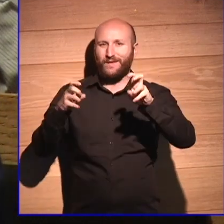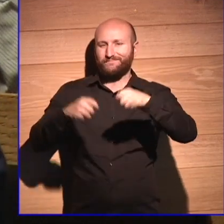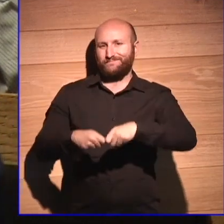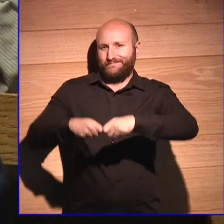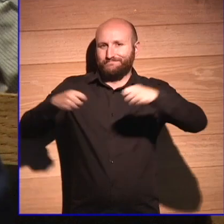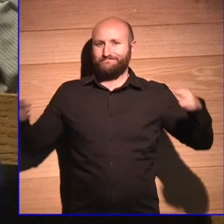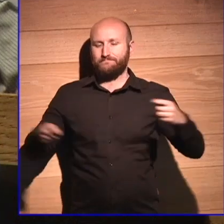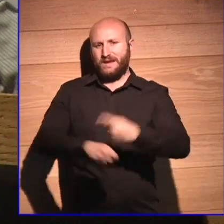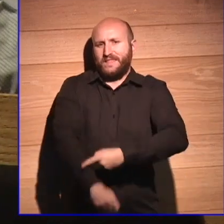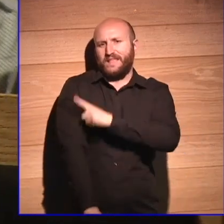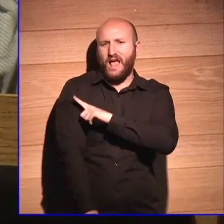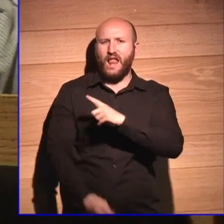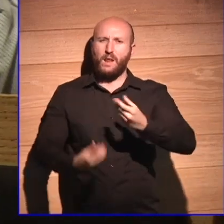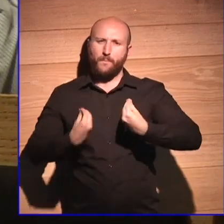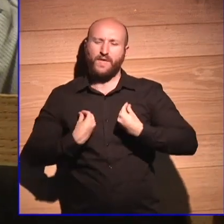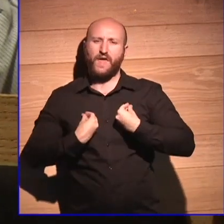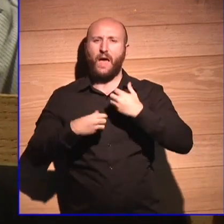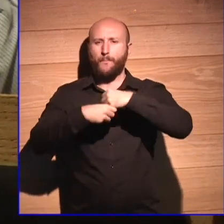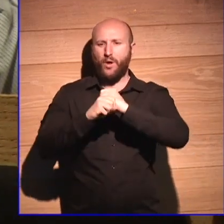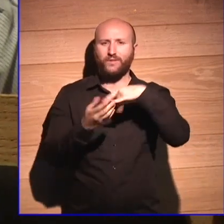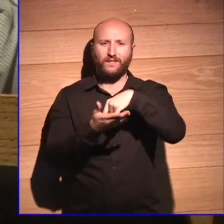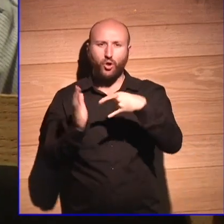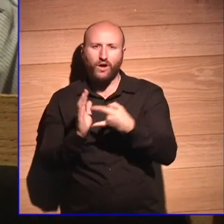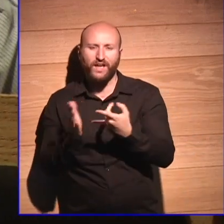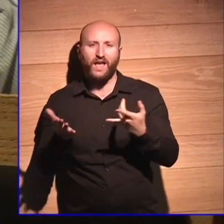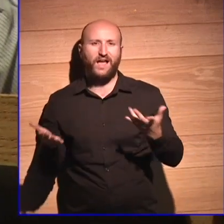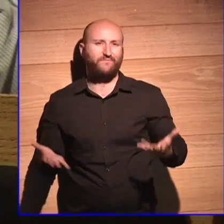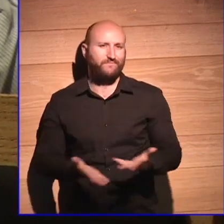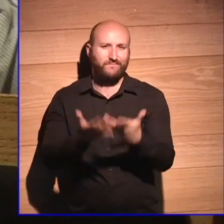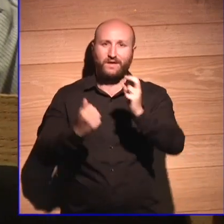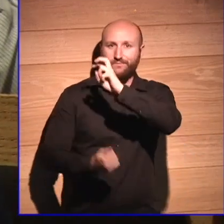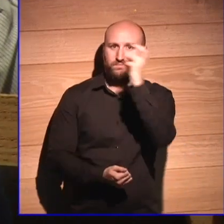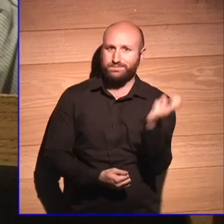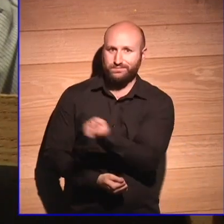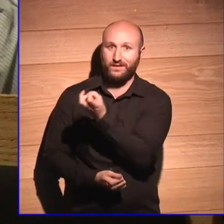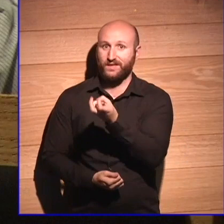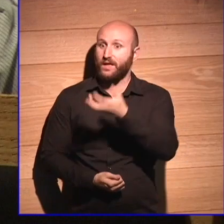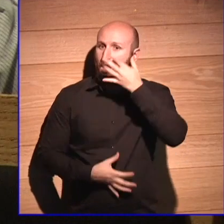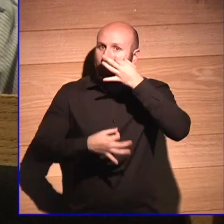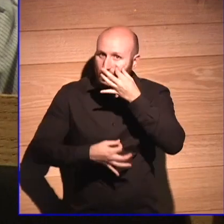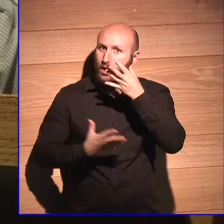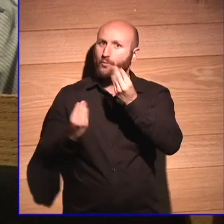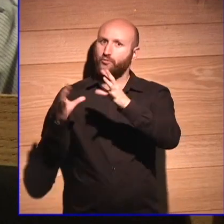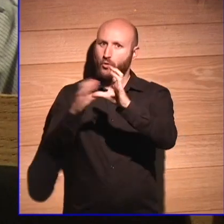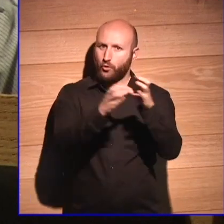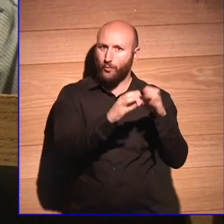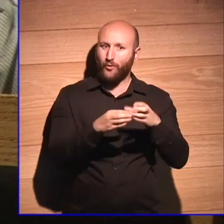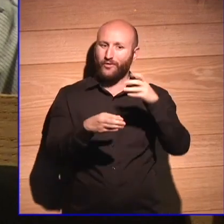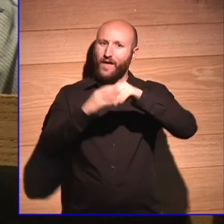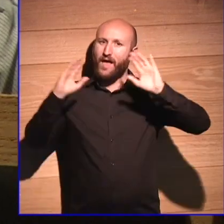radical de la vida, biotecnología, etcétera, y realmente hay una cantidad de grupos en